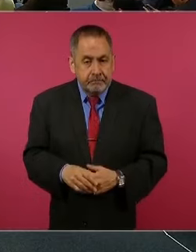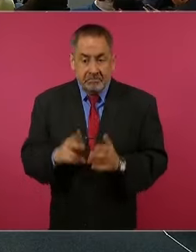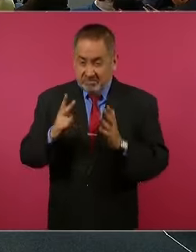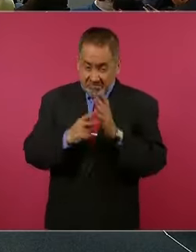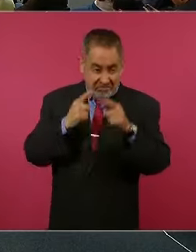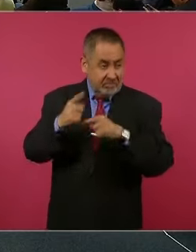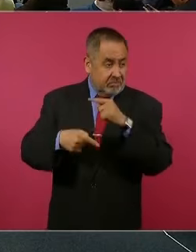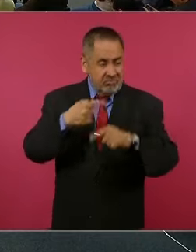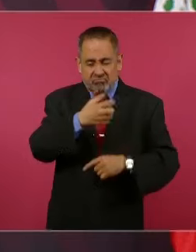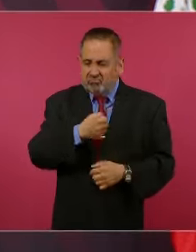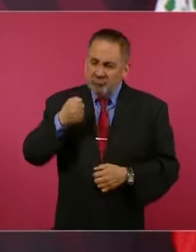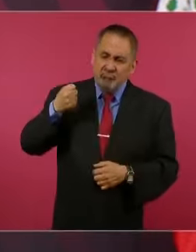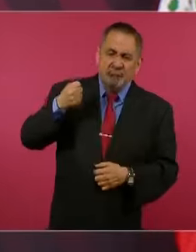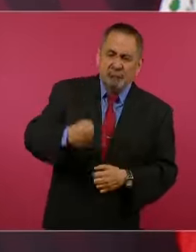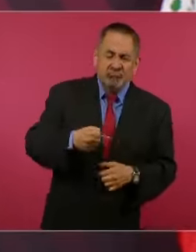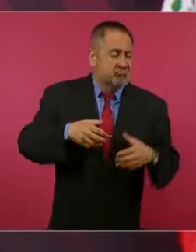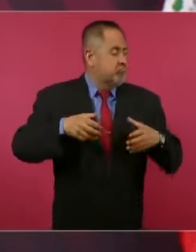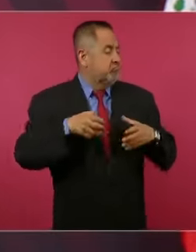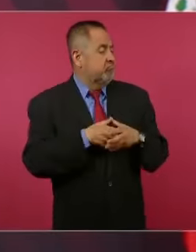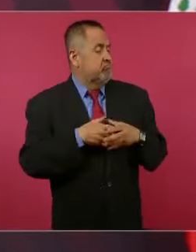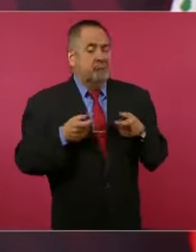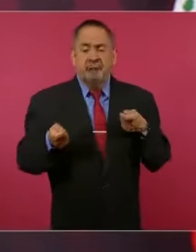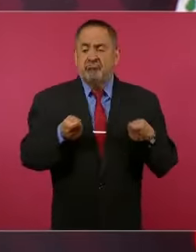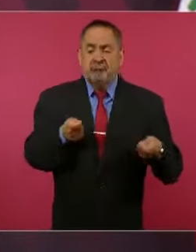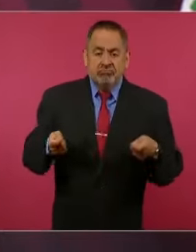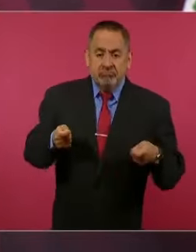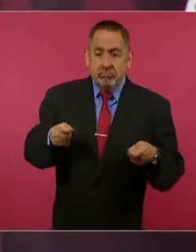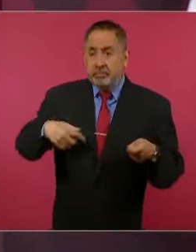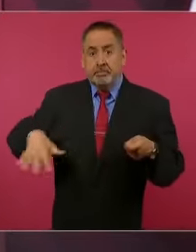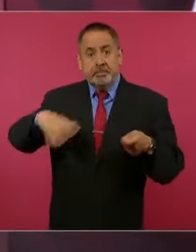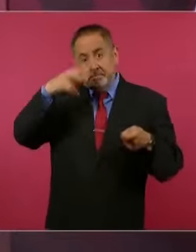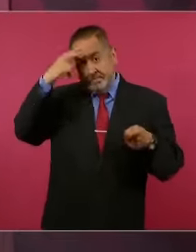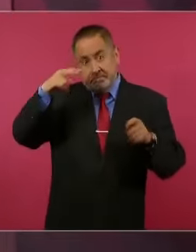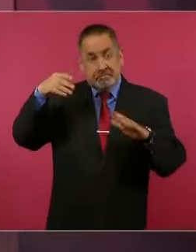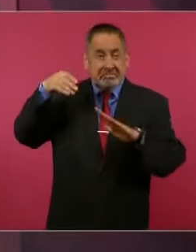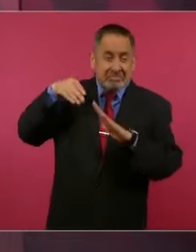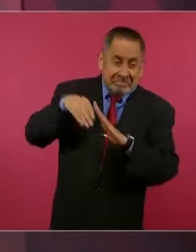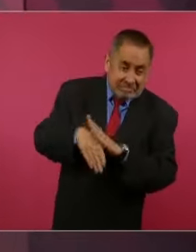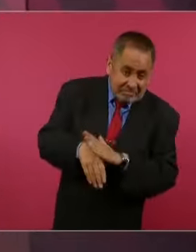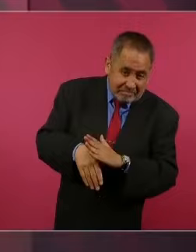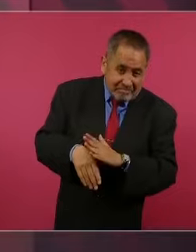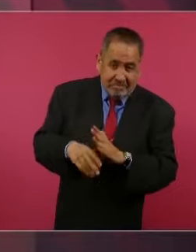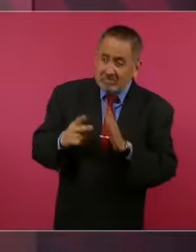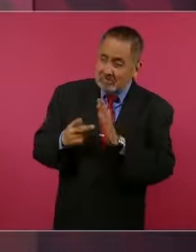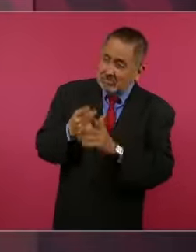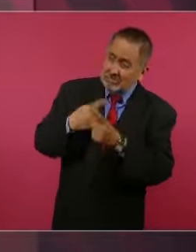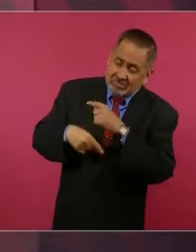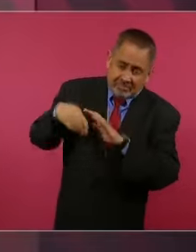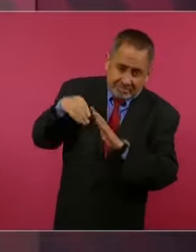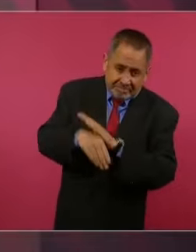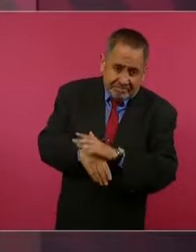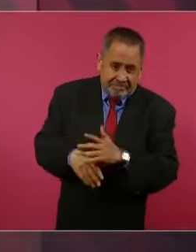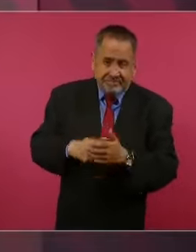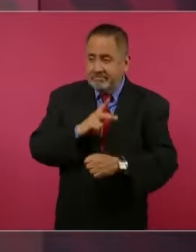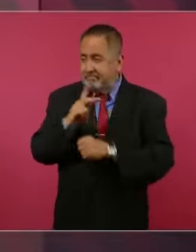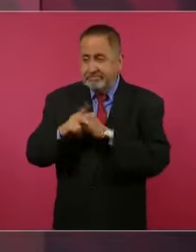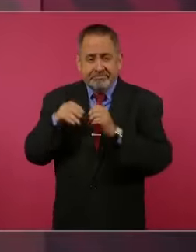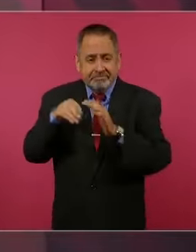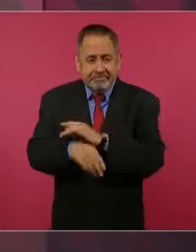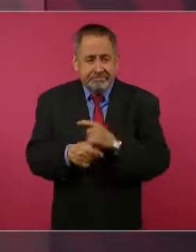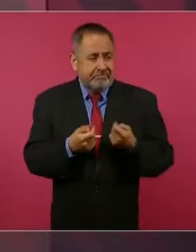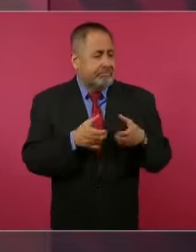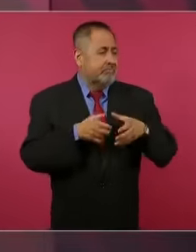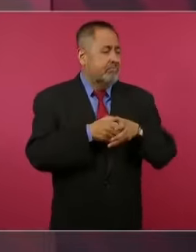imponer la oligarquía y México volviese a ser un país de